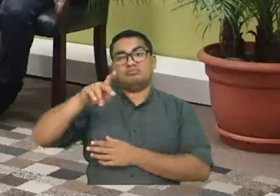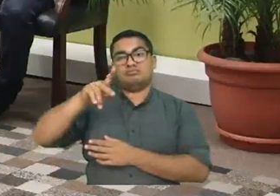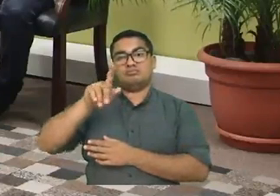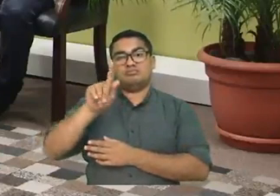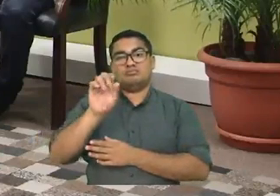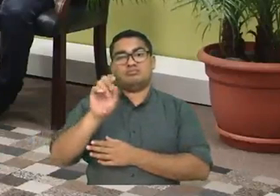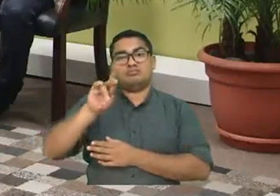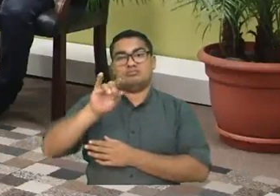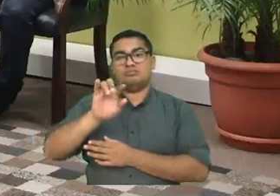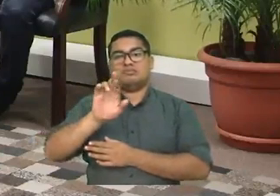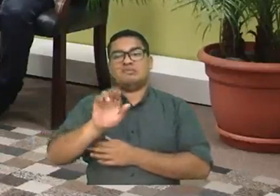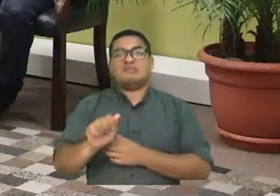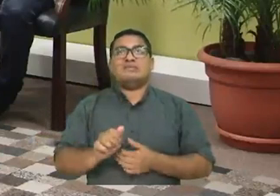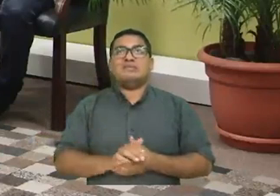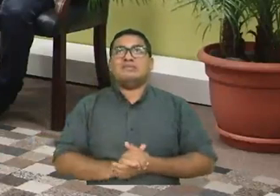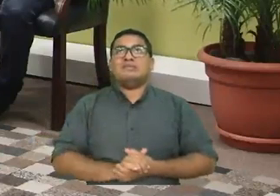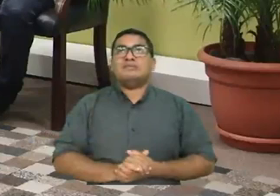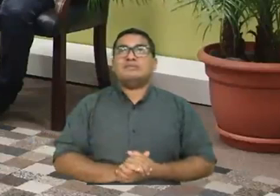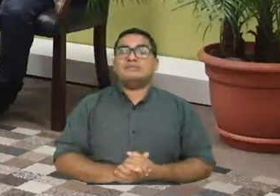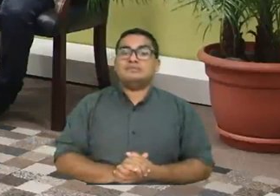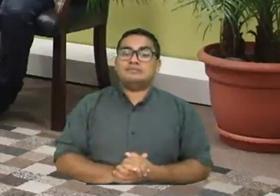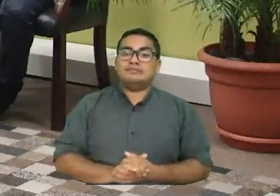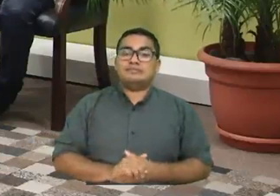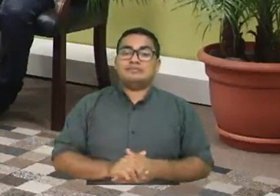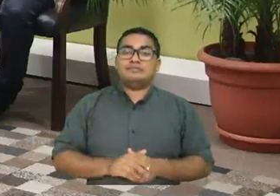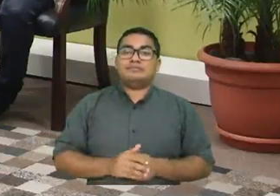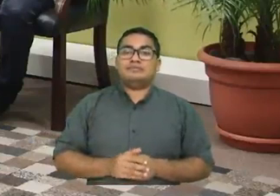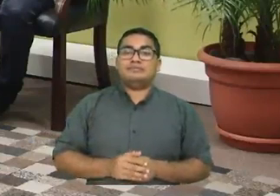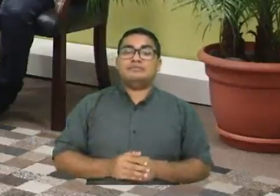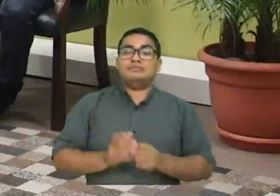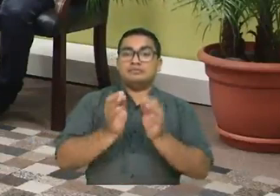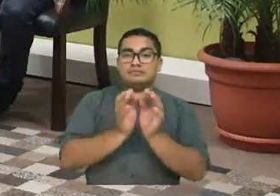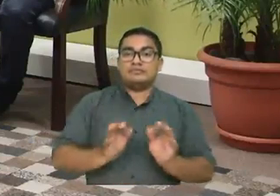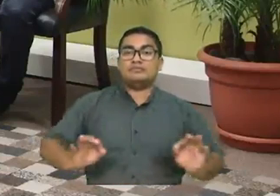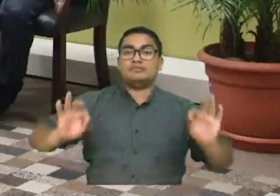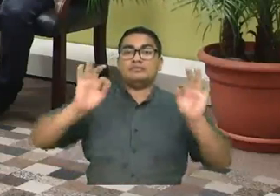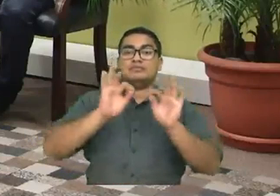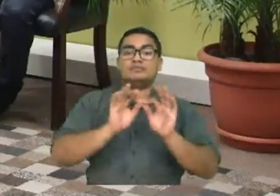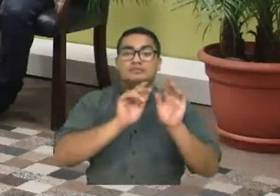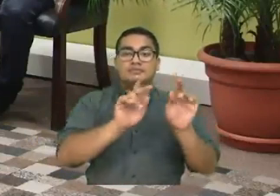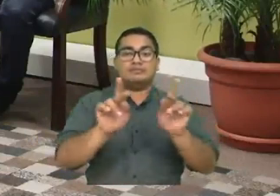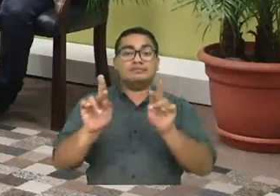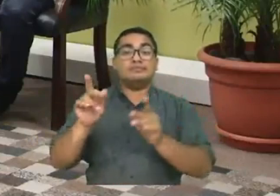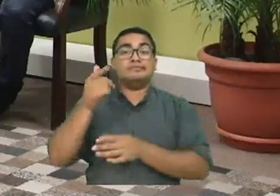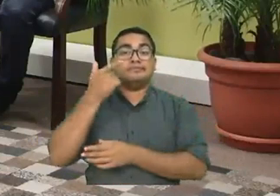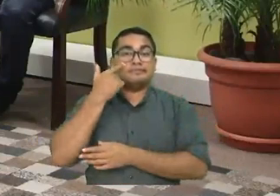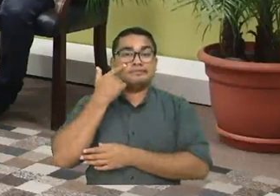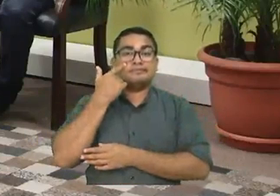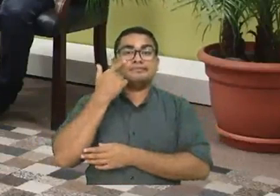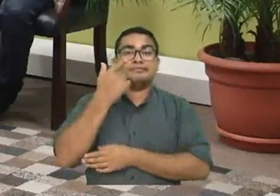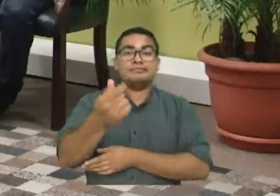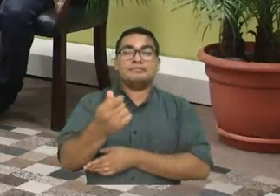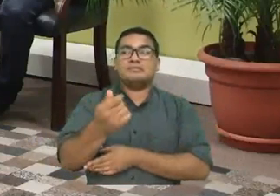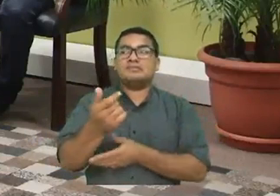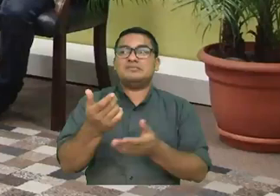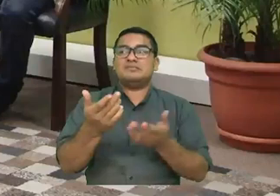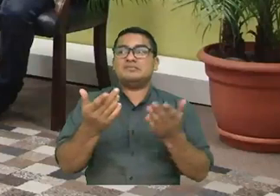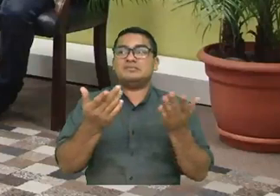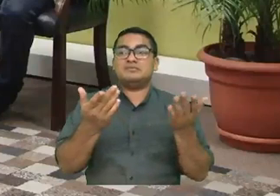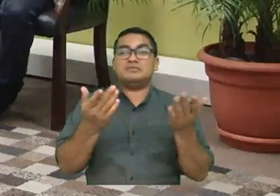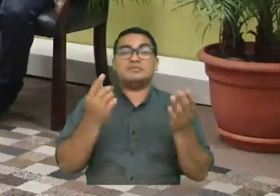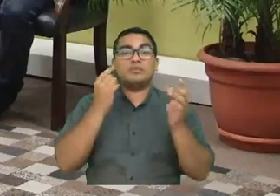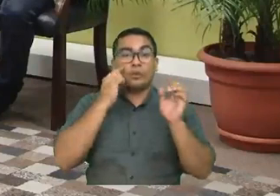la leptospirosis, ¿verdad? Entonces, importante que la gente reconozca lo que vos decís, podemos